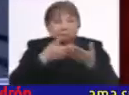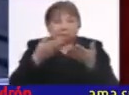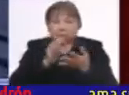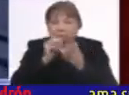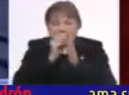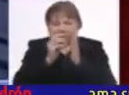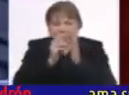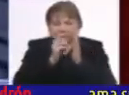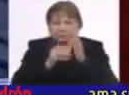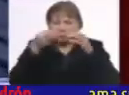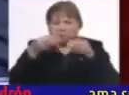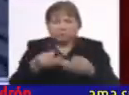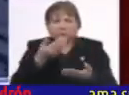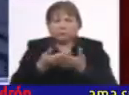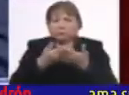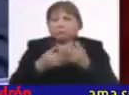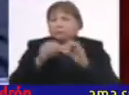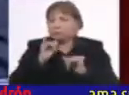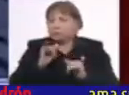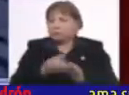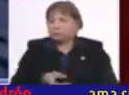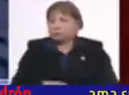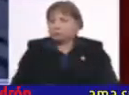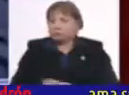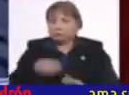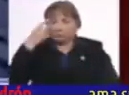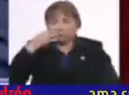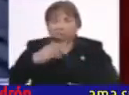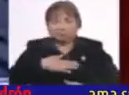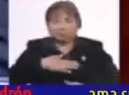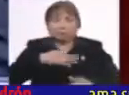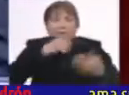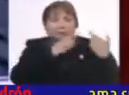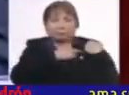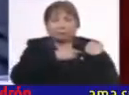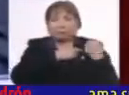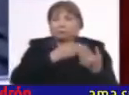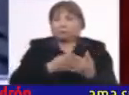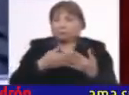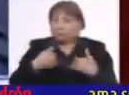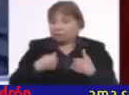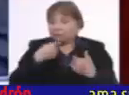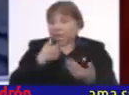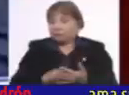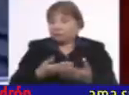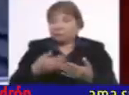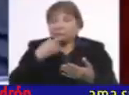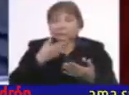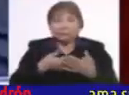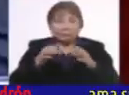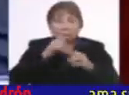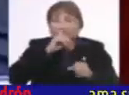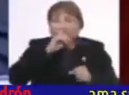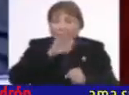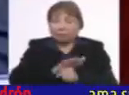directiva concreta y para mí ese encargo obviamente creo que lo venía